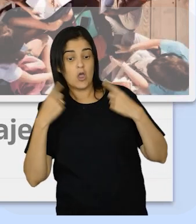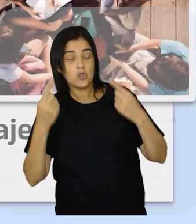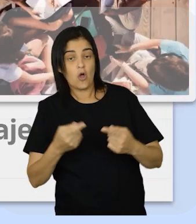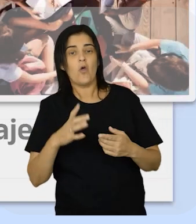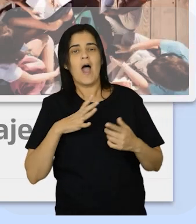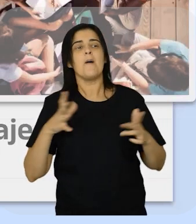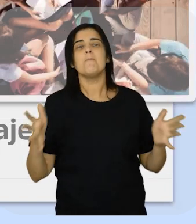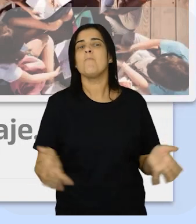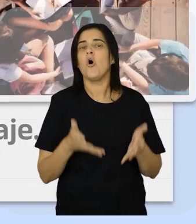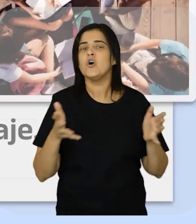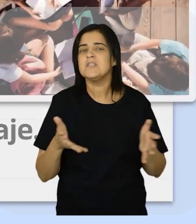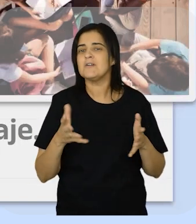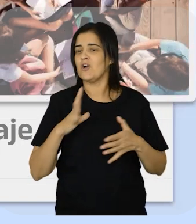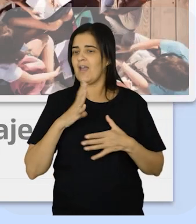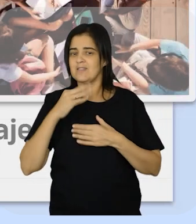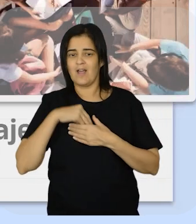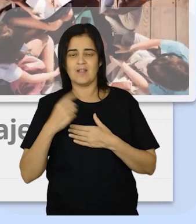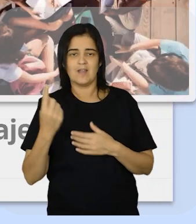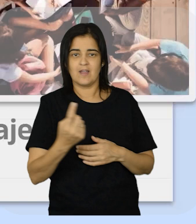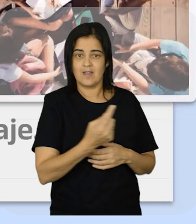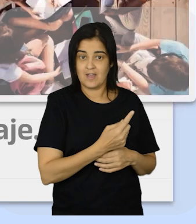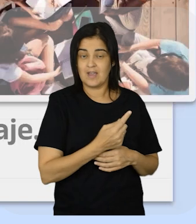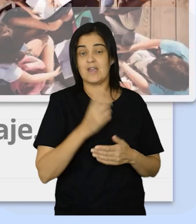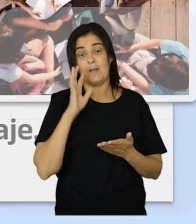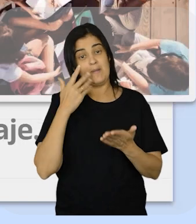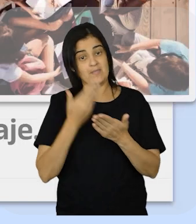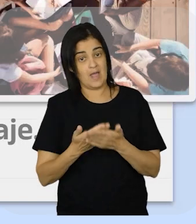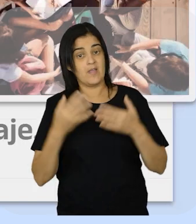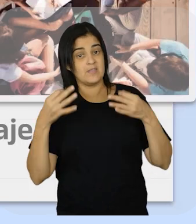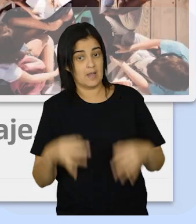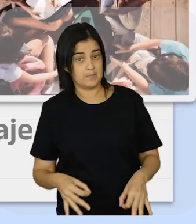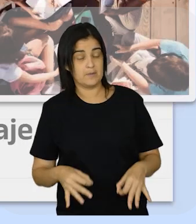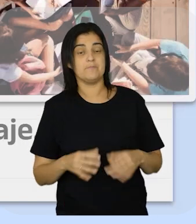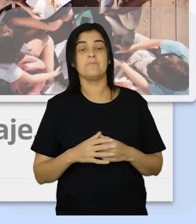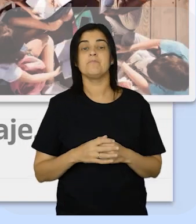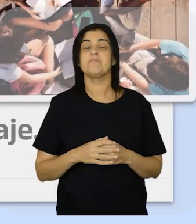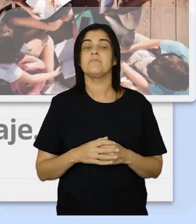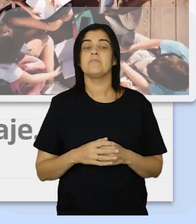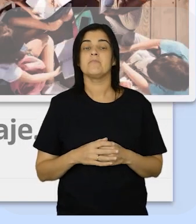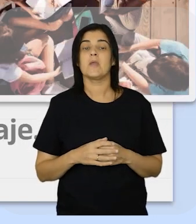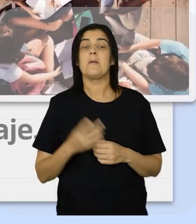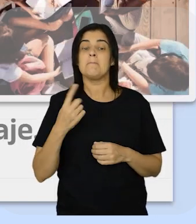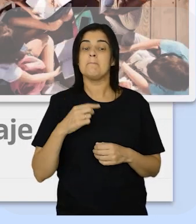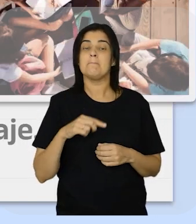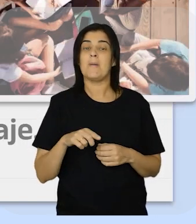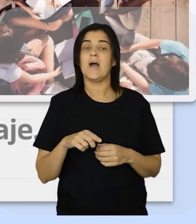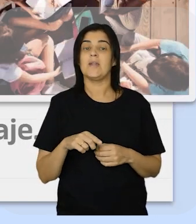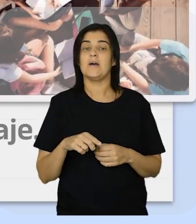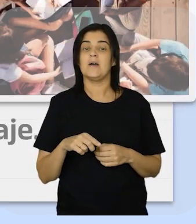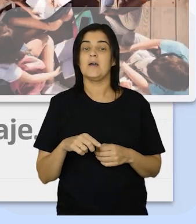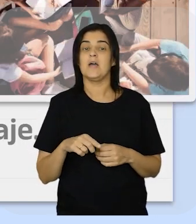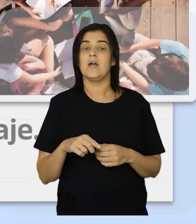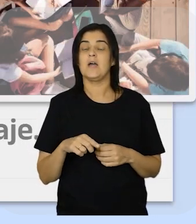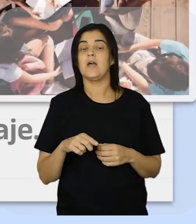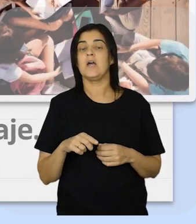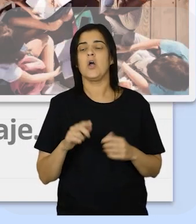encuentren la motivación intrínseca, cuando está bien planteada, por supuesto una metodología activa, para